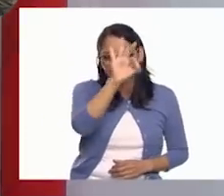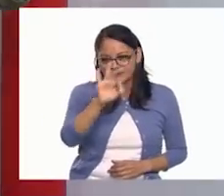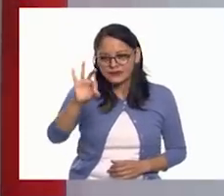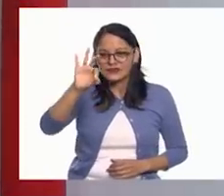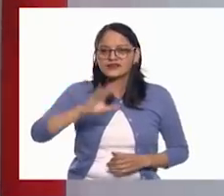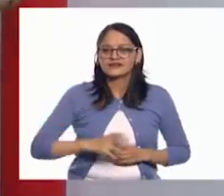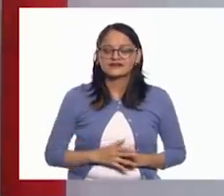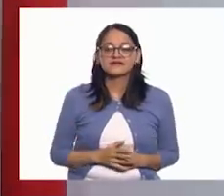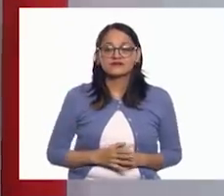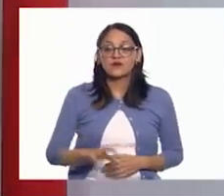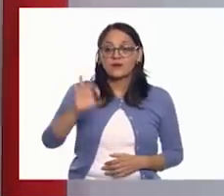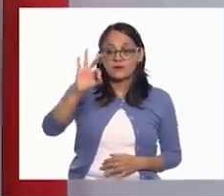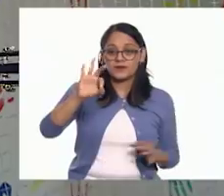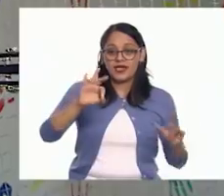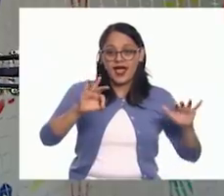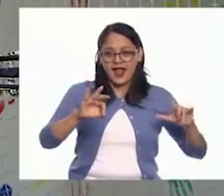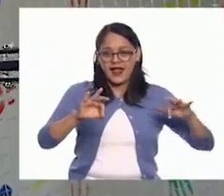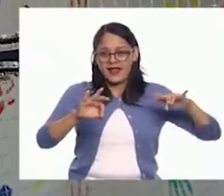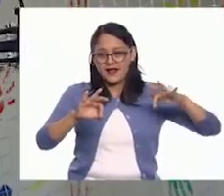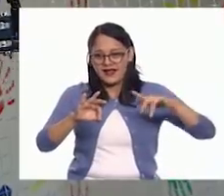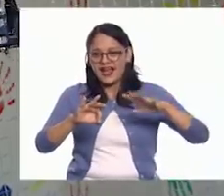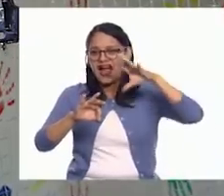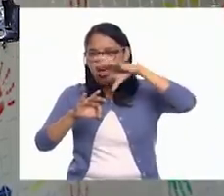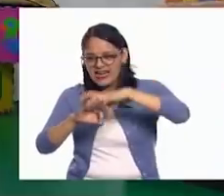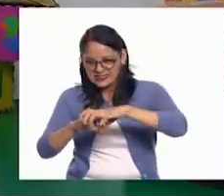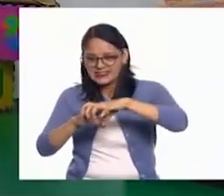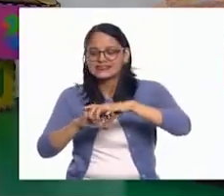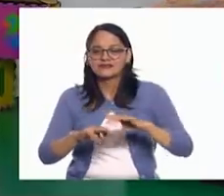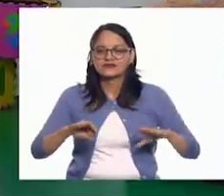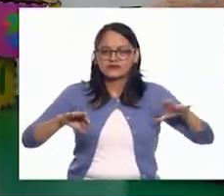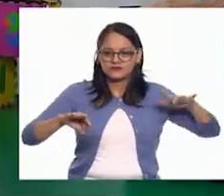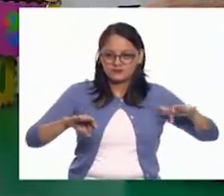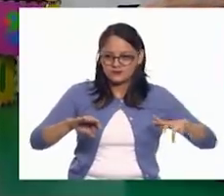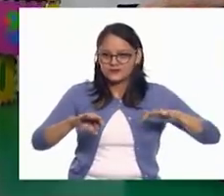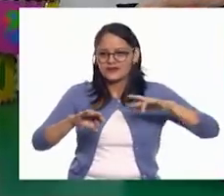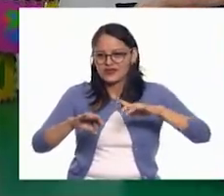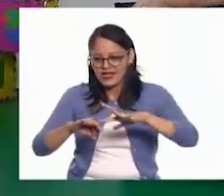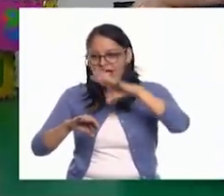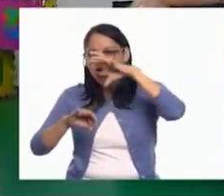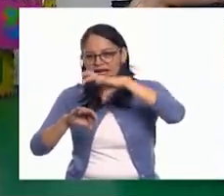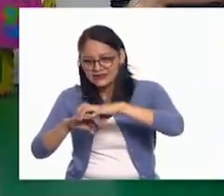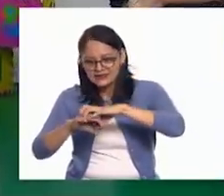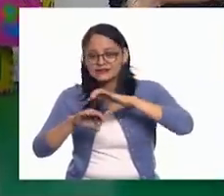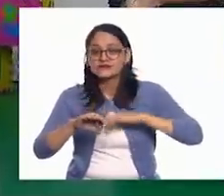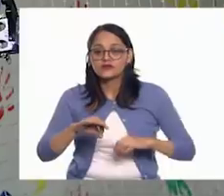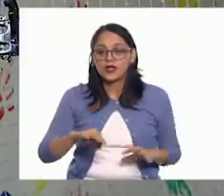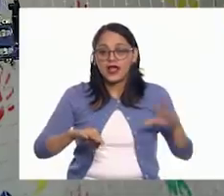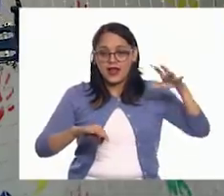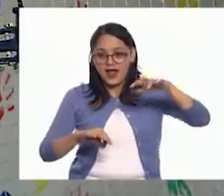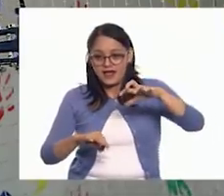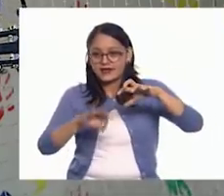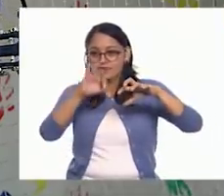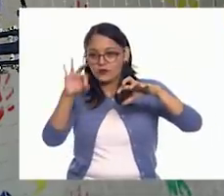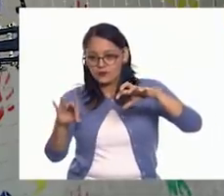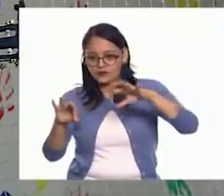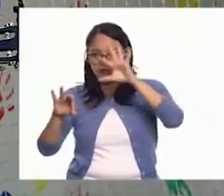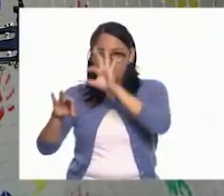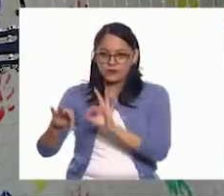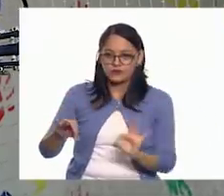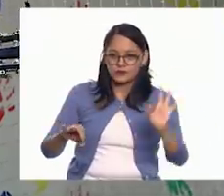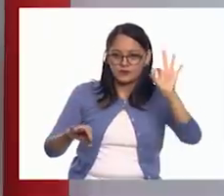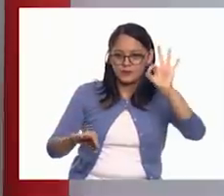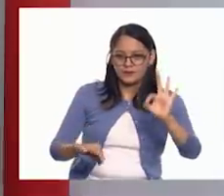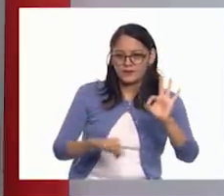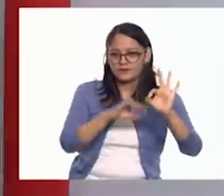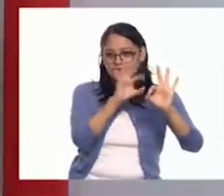sale a pasear. Viene la araña y la quiere atrapar. Viene la araña y la quiere atrapar. La araña, la mosca,